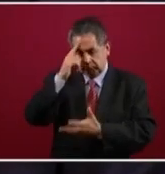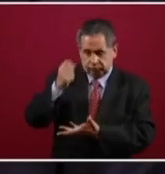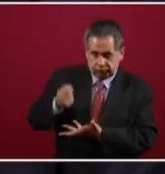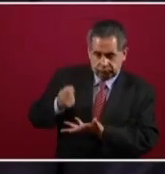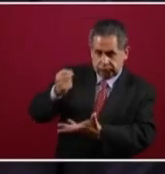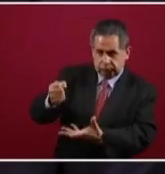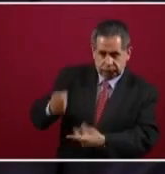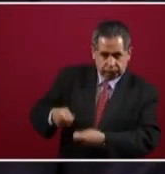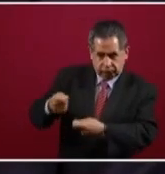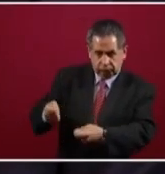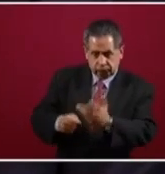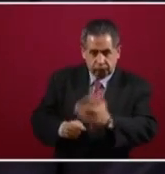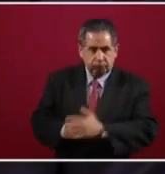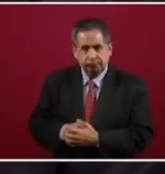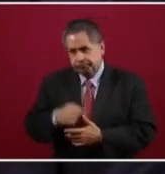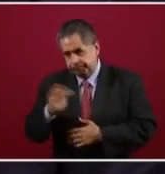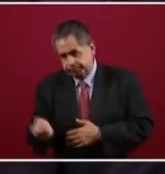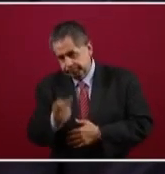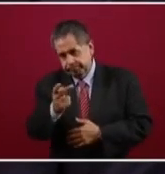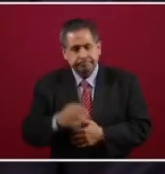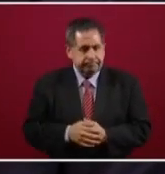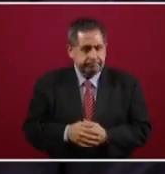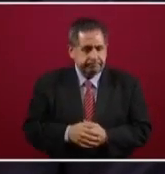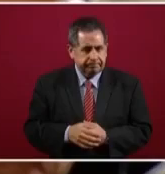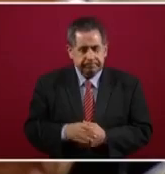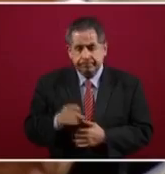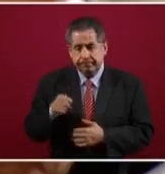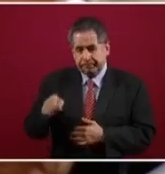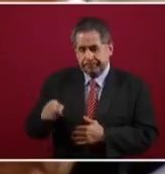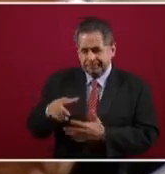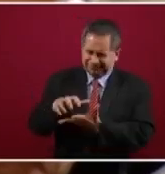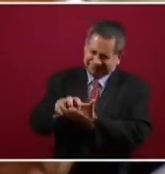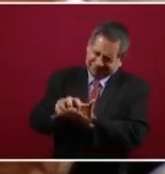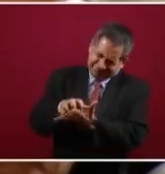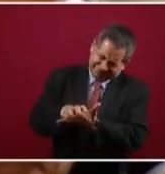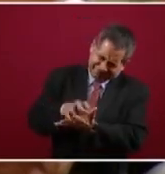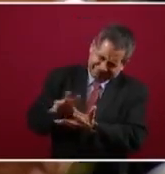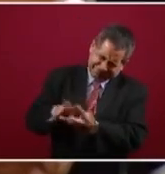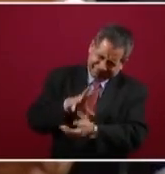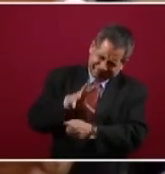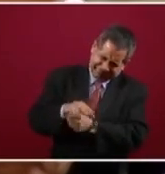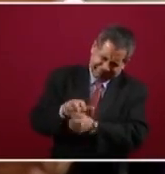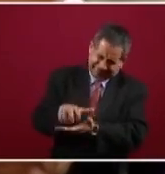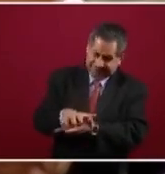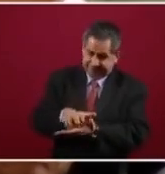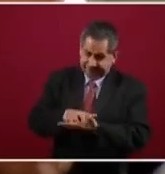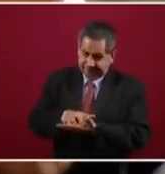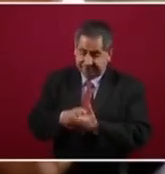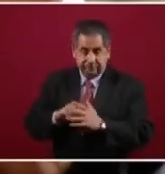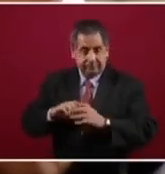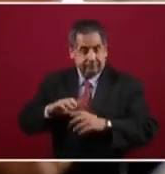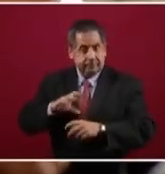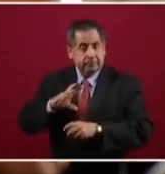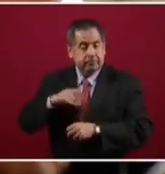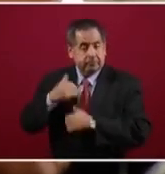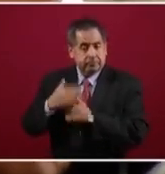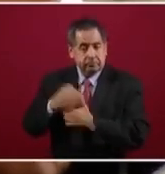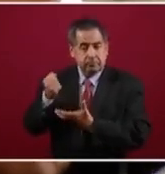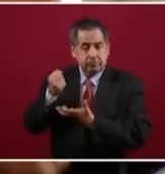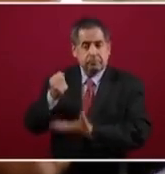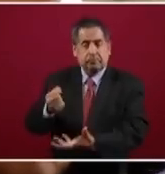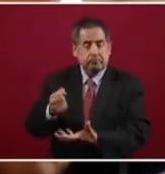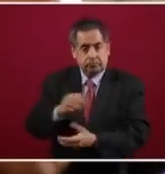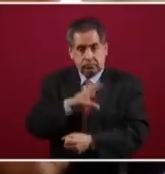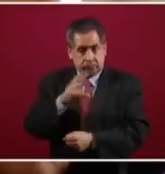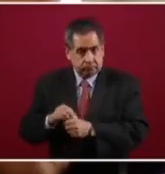presupuesto. La pregunta, ¿habrá austeridad absoluta en la integración de este próximo presupuesto,